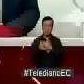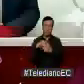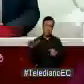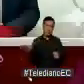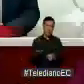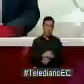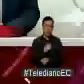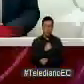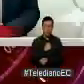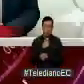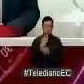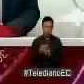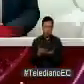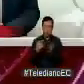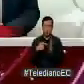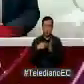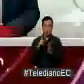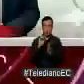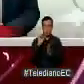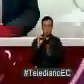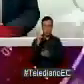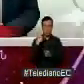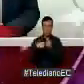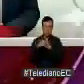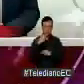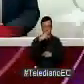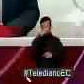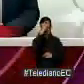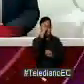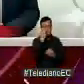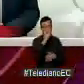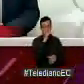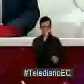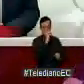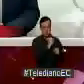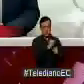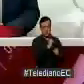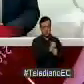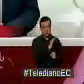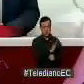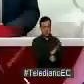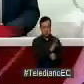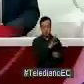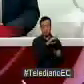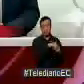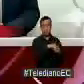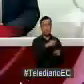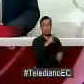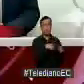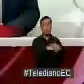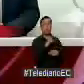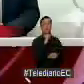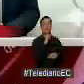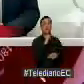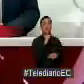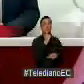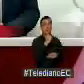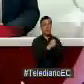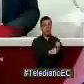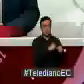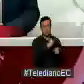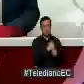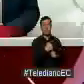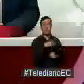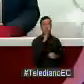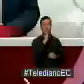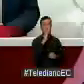totalidad de sus productos con arancel cero. Perú ya lleva este trabajo, esta relación comercial con los Estados Unidos por 11 años